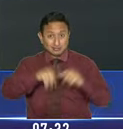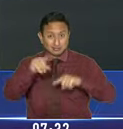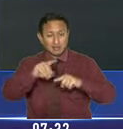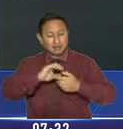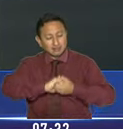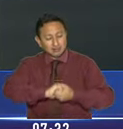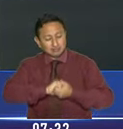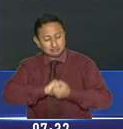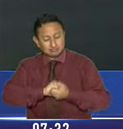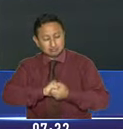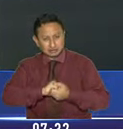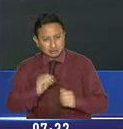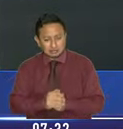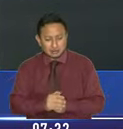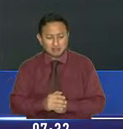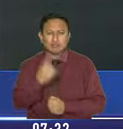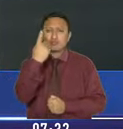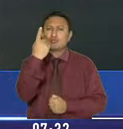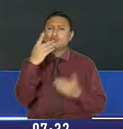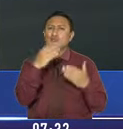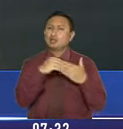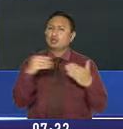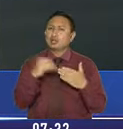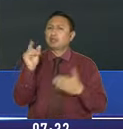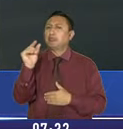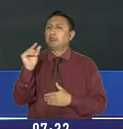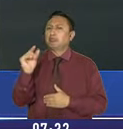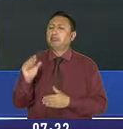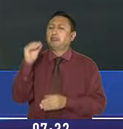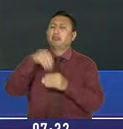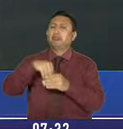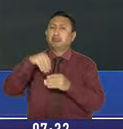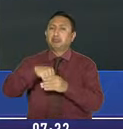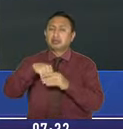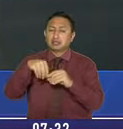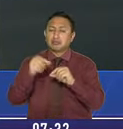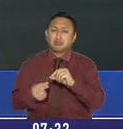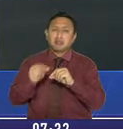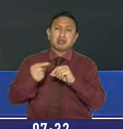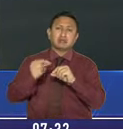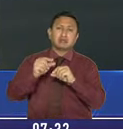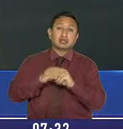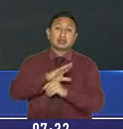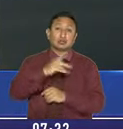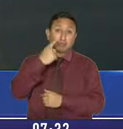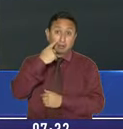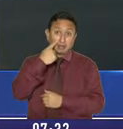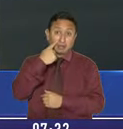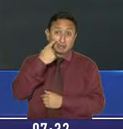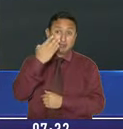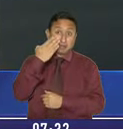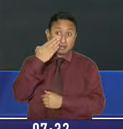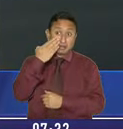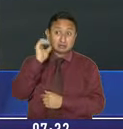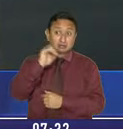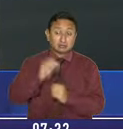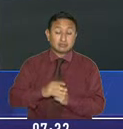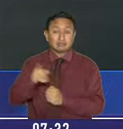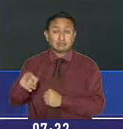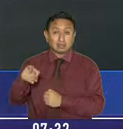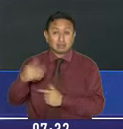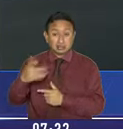va sumando en esa cuenta del padre de Josué, de la mamá de Josué, para que él pueda rápidamente realizarse esta